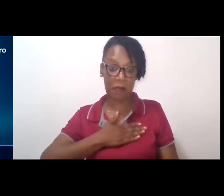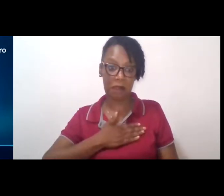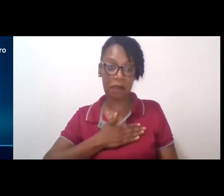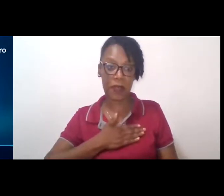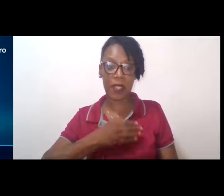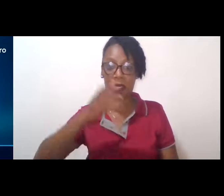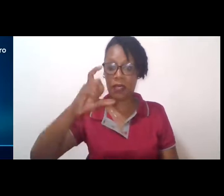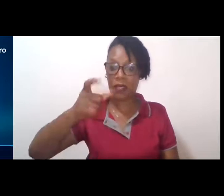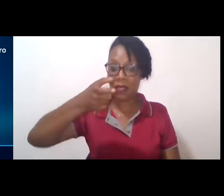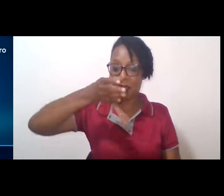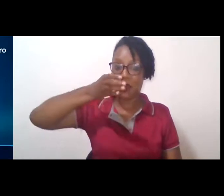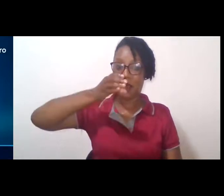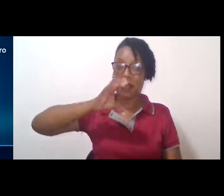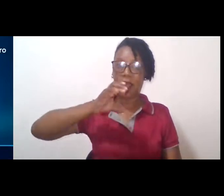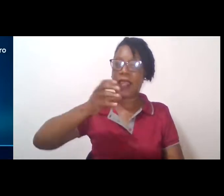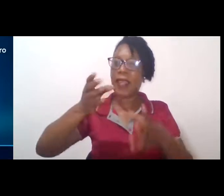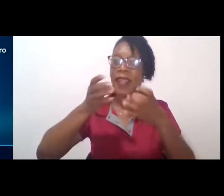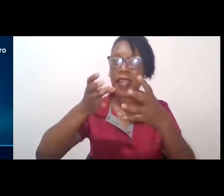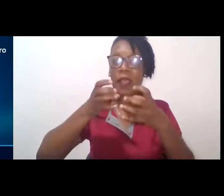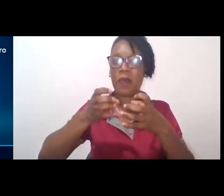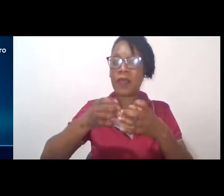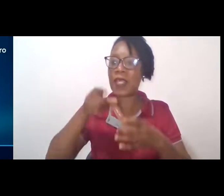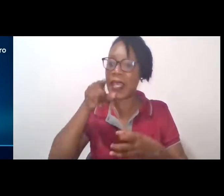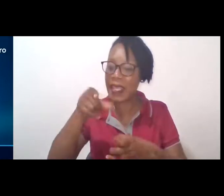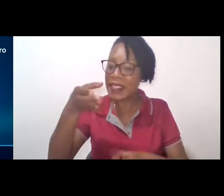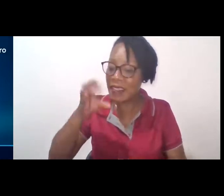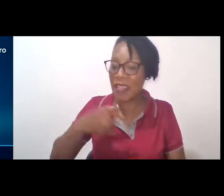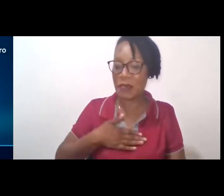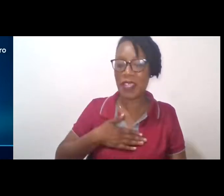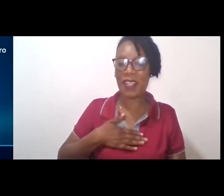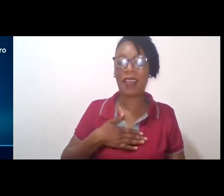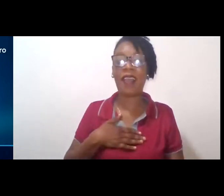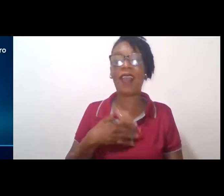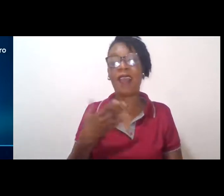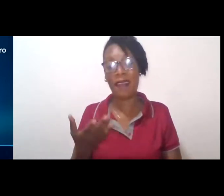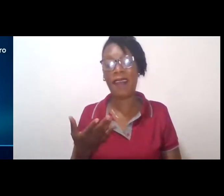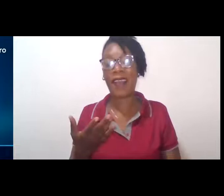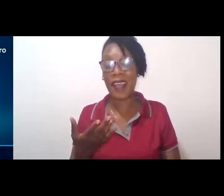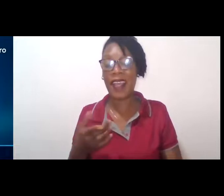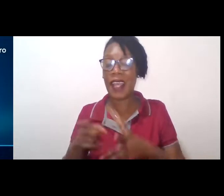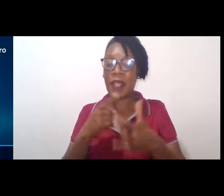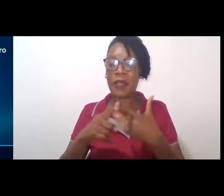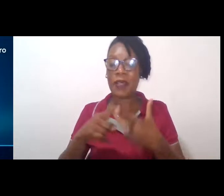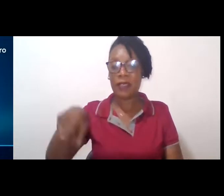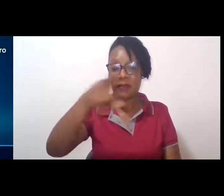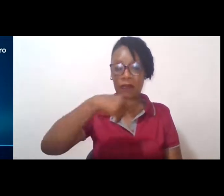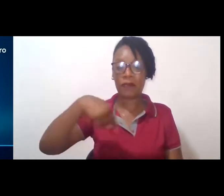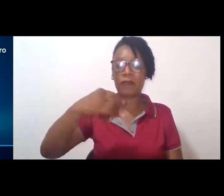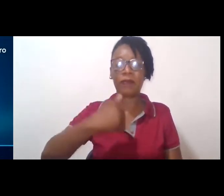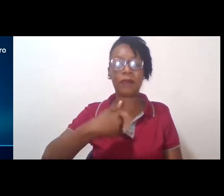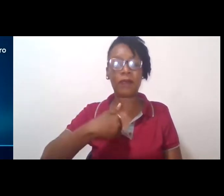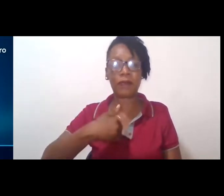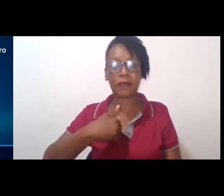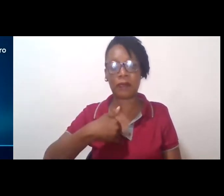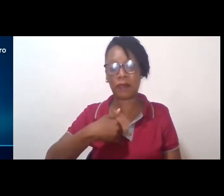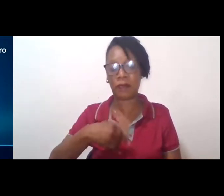beber ciertas bebidas, queremos tal vaso? Entonces, si las personas tenemos esas particularidades, ellos también